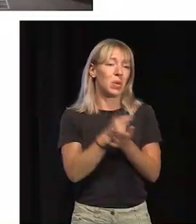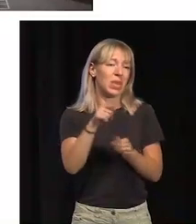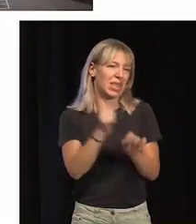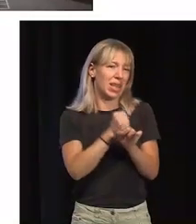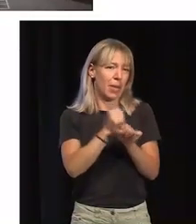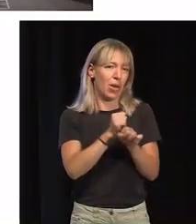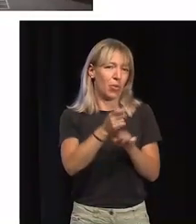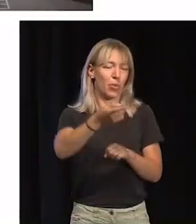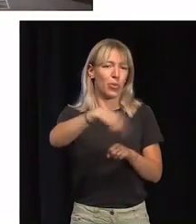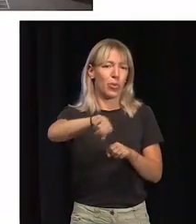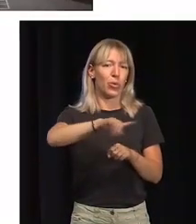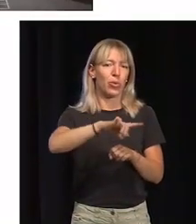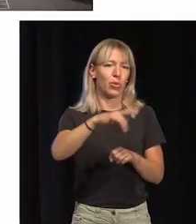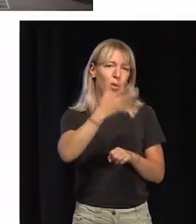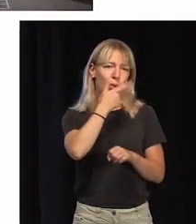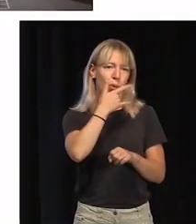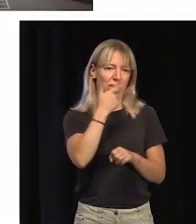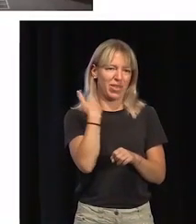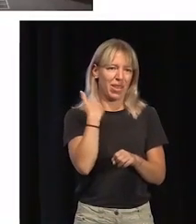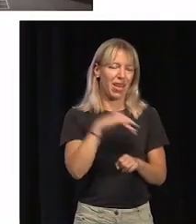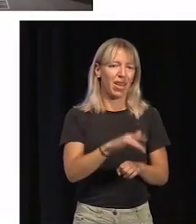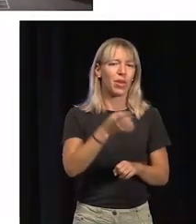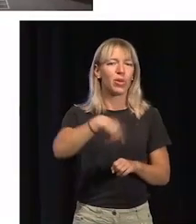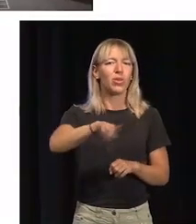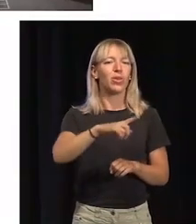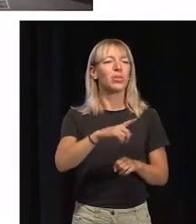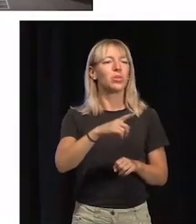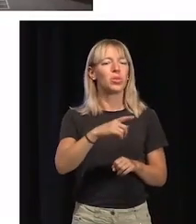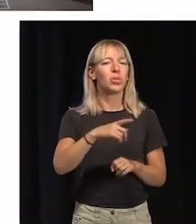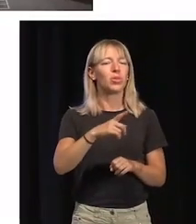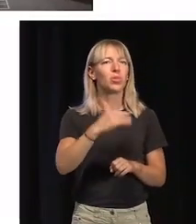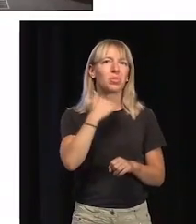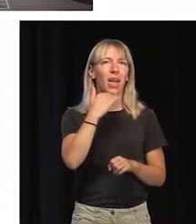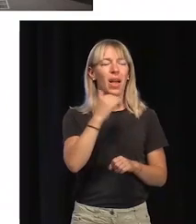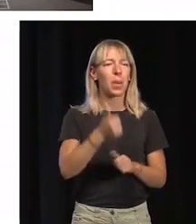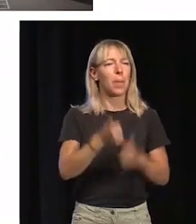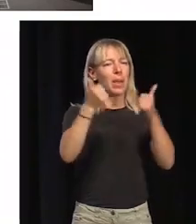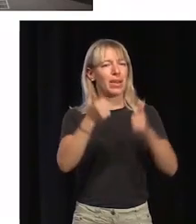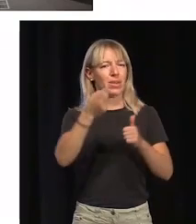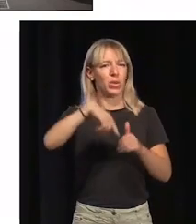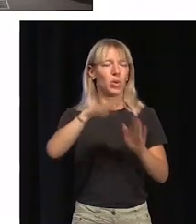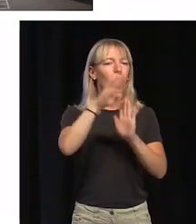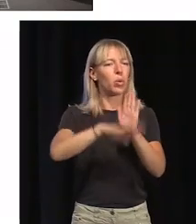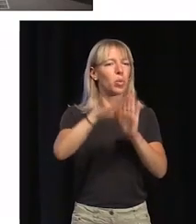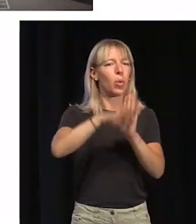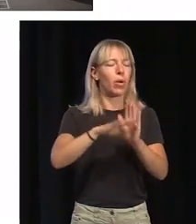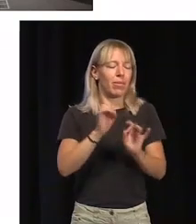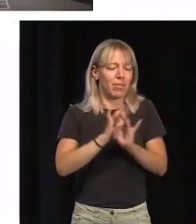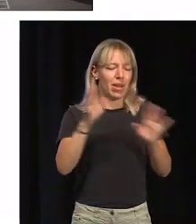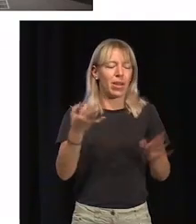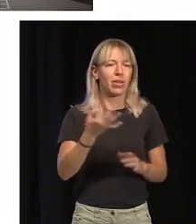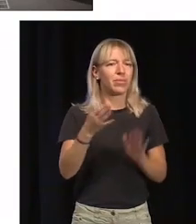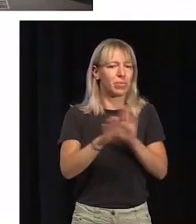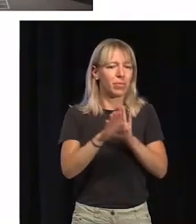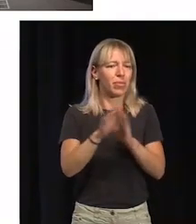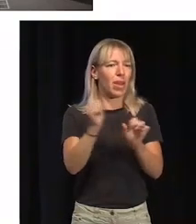labor que vosotros ya conocéis, nosotros somos algo más. Nosotros como programa, por supuesto que